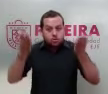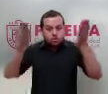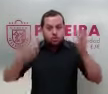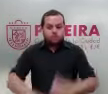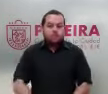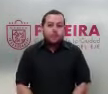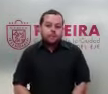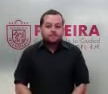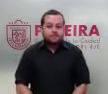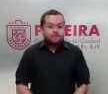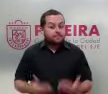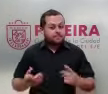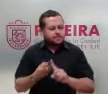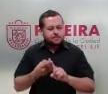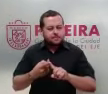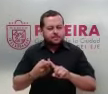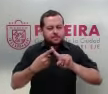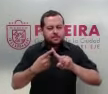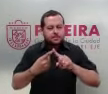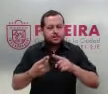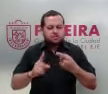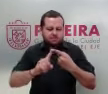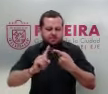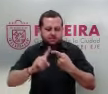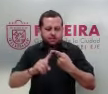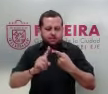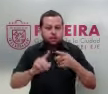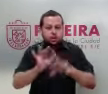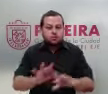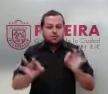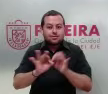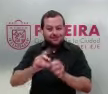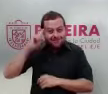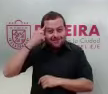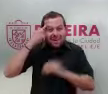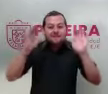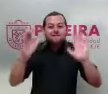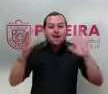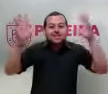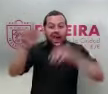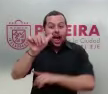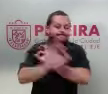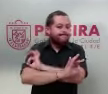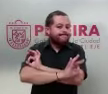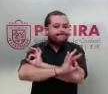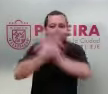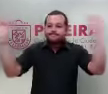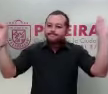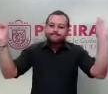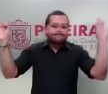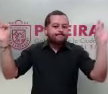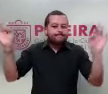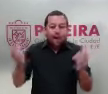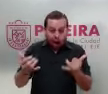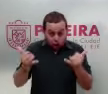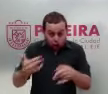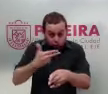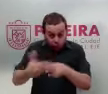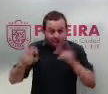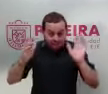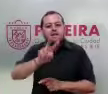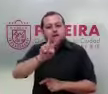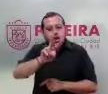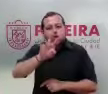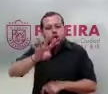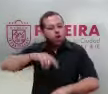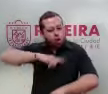sacrificios. Inicialmente, quiero anunciar que vamos a sacrificar las fiestas de la cosecha de este año. No es el momento para